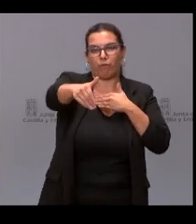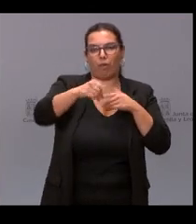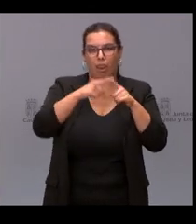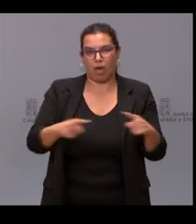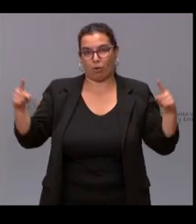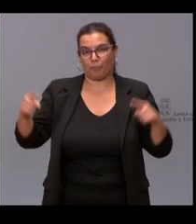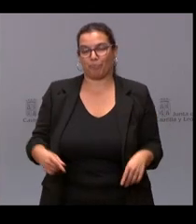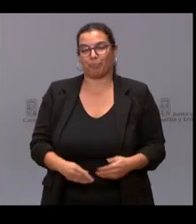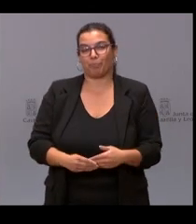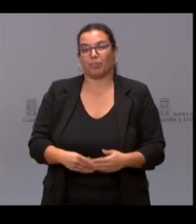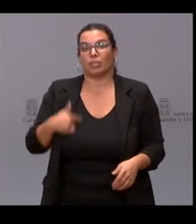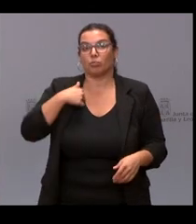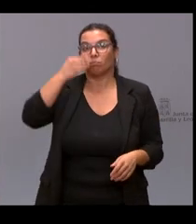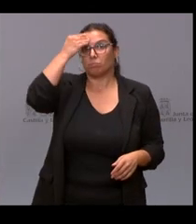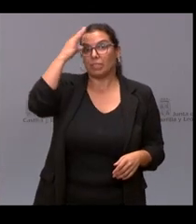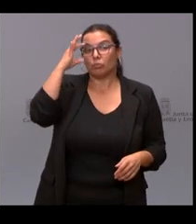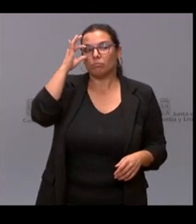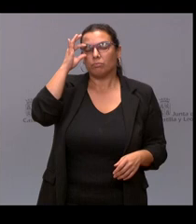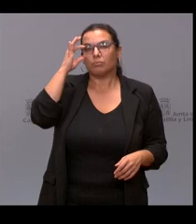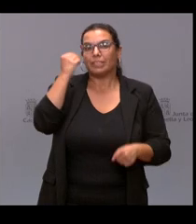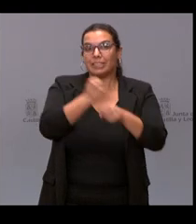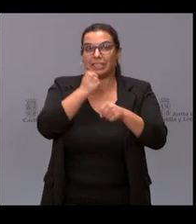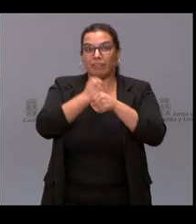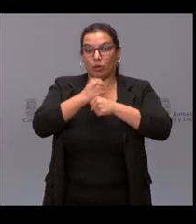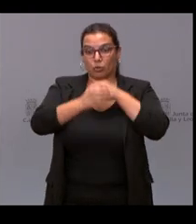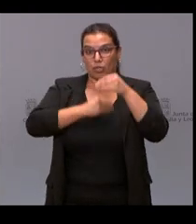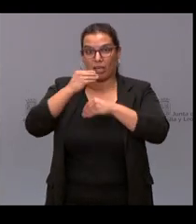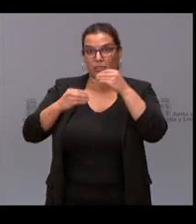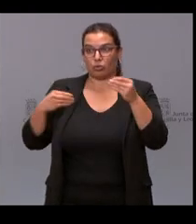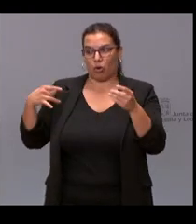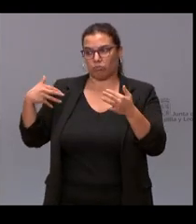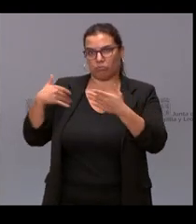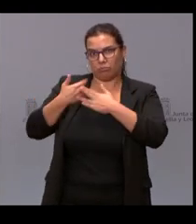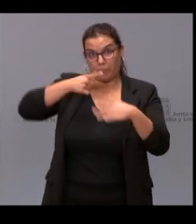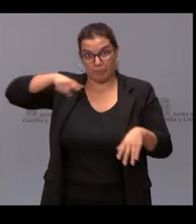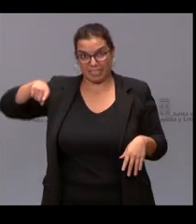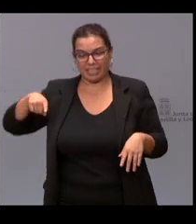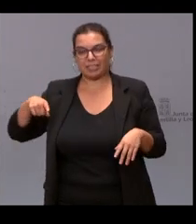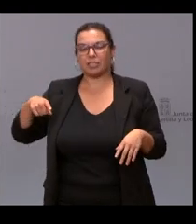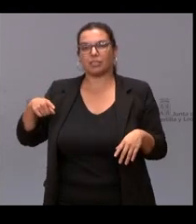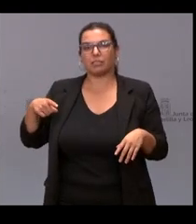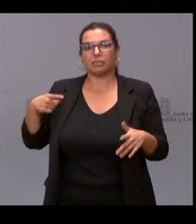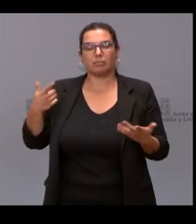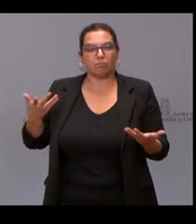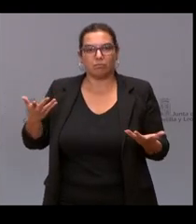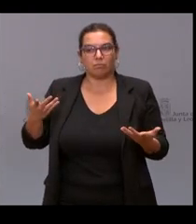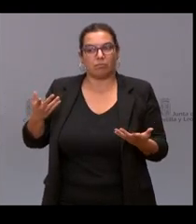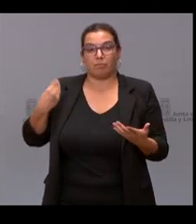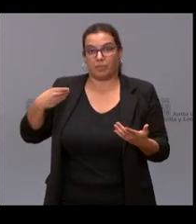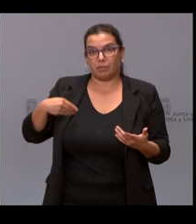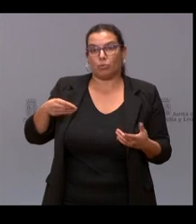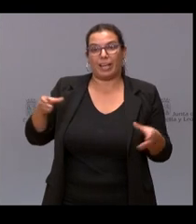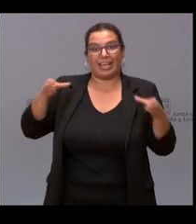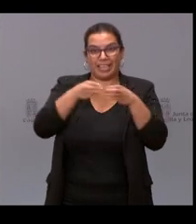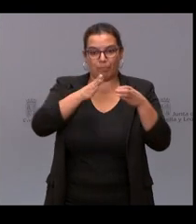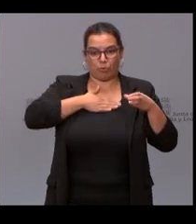que todo el trabajo que se ha desarrollado a lo largo de los últimos meses, tanto por parte de los equipos